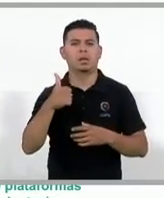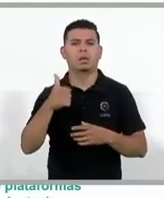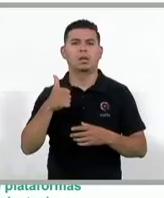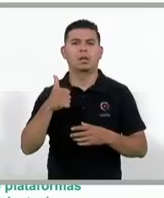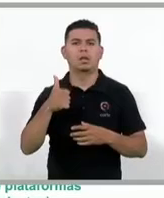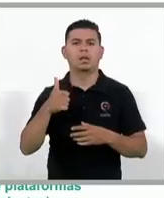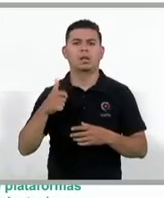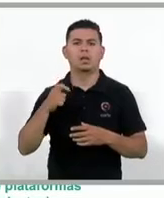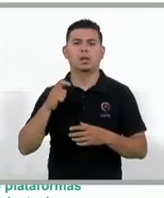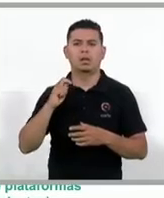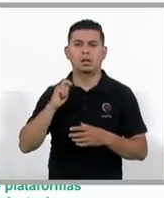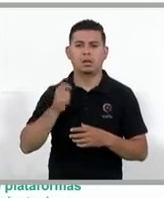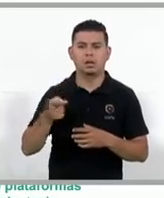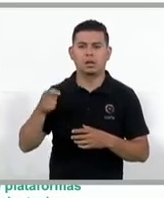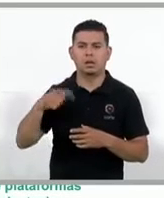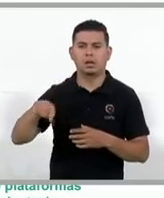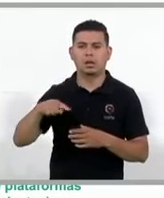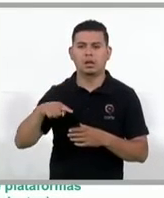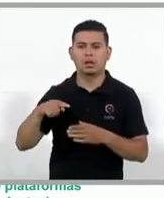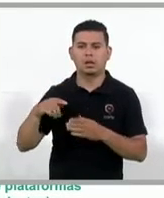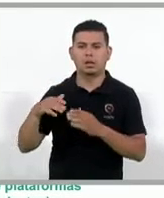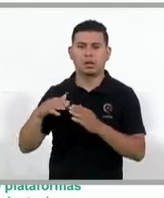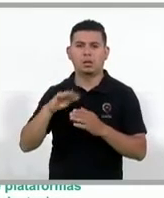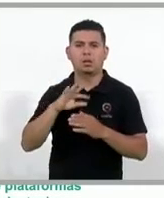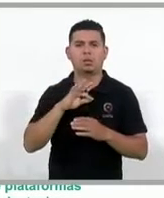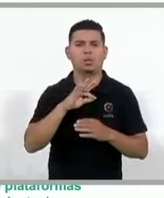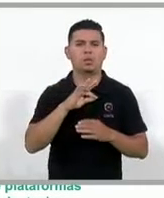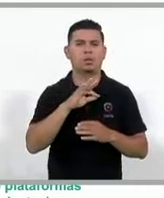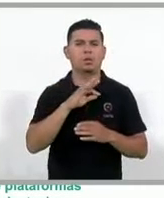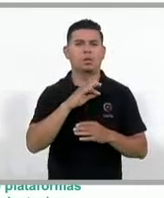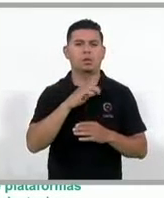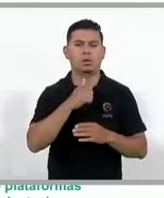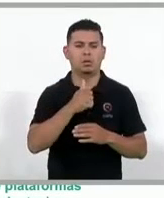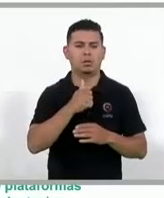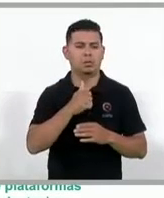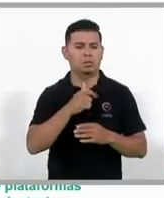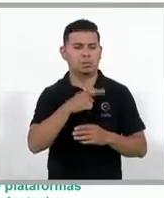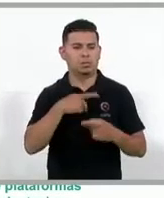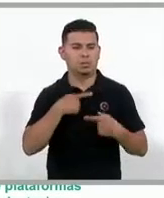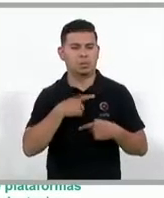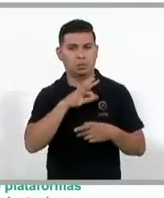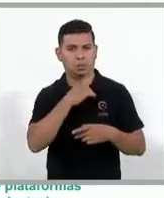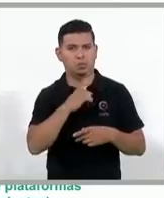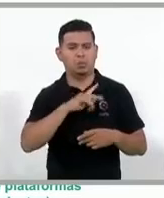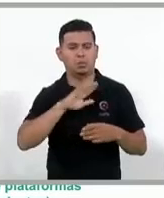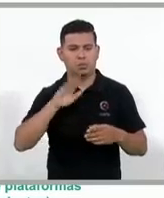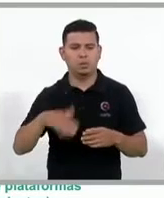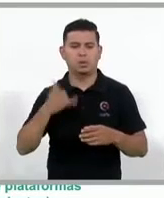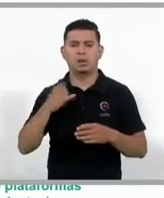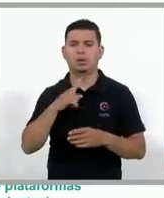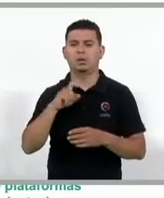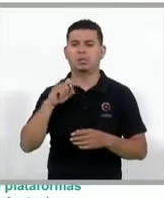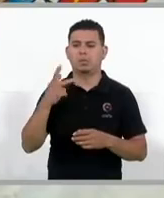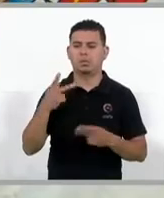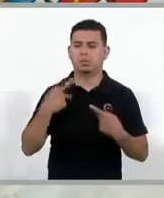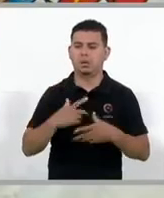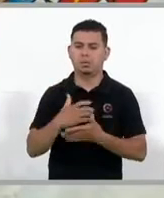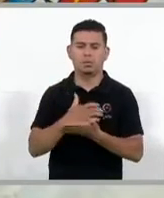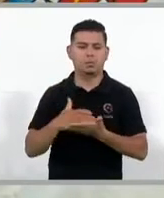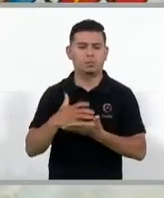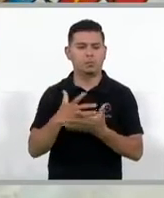aislamiento domiciliario 41 defunciones y 128 como